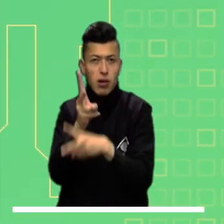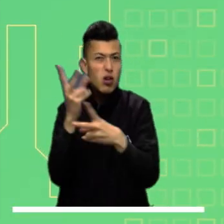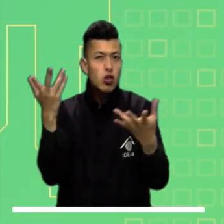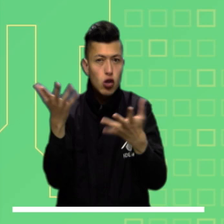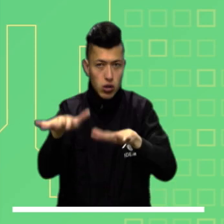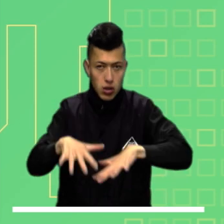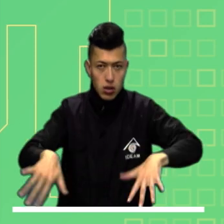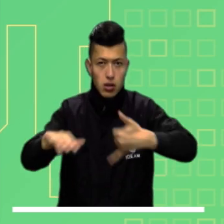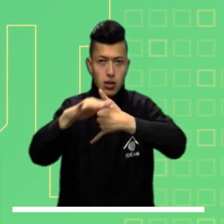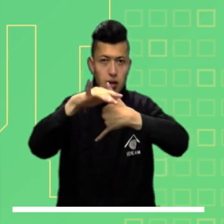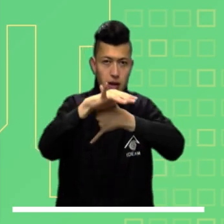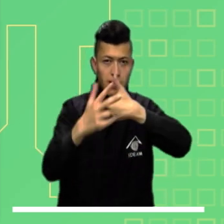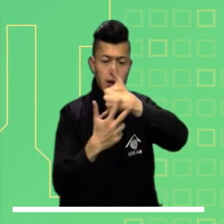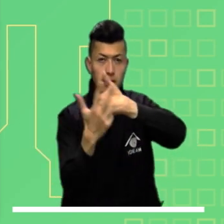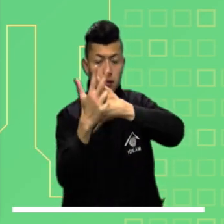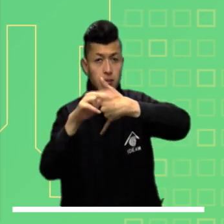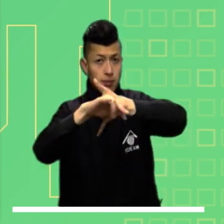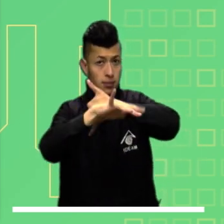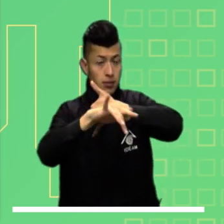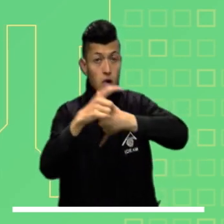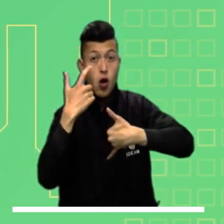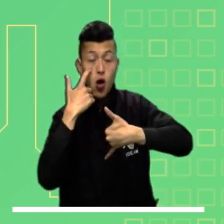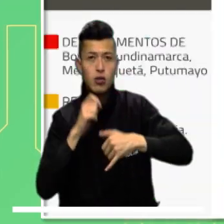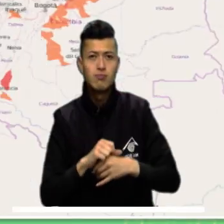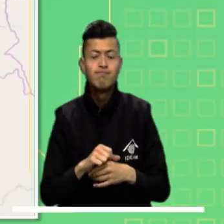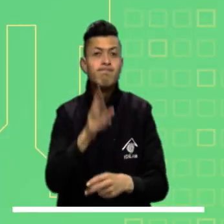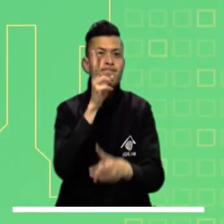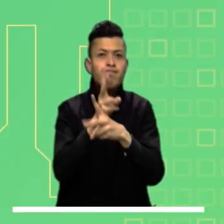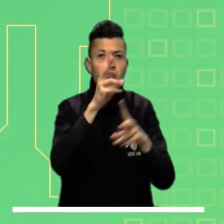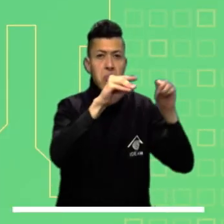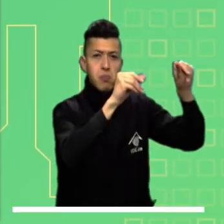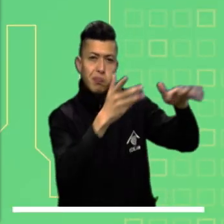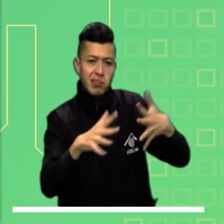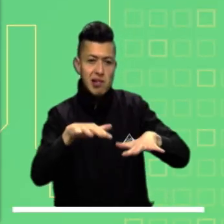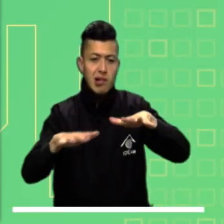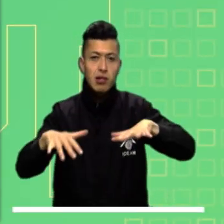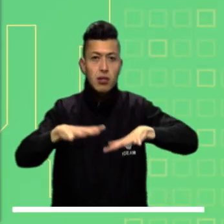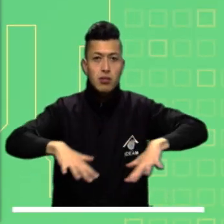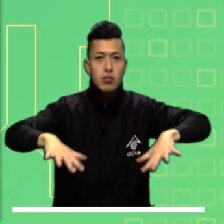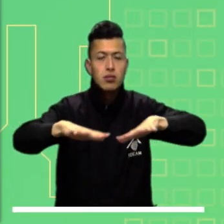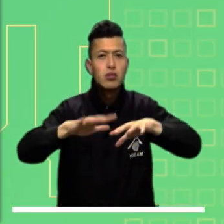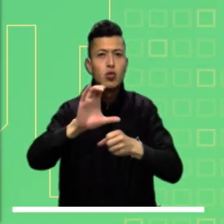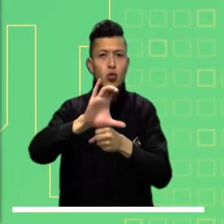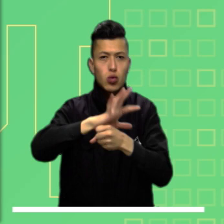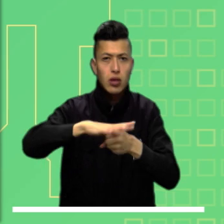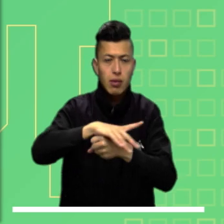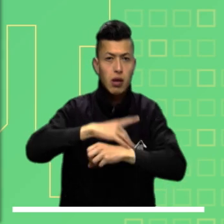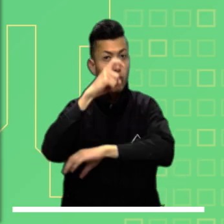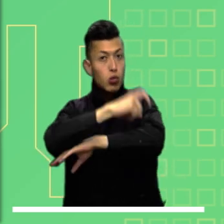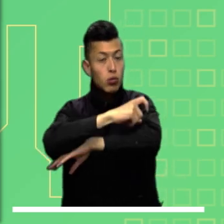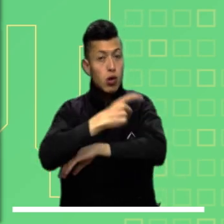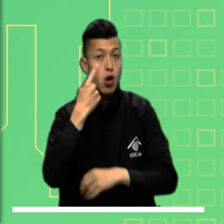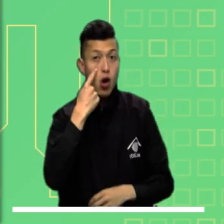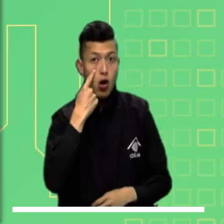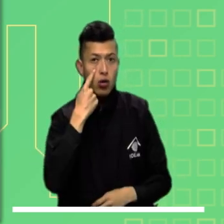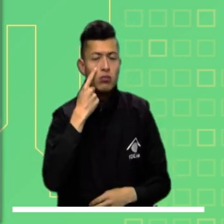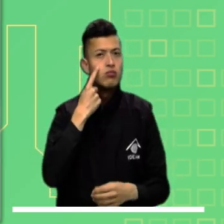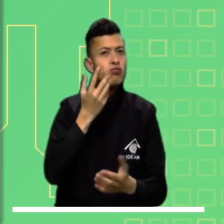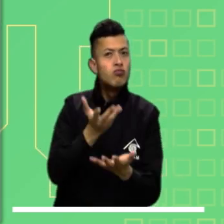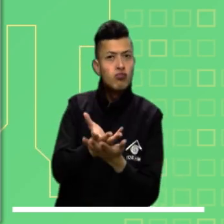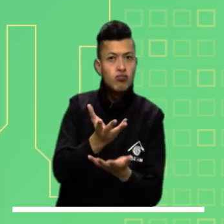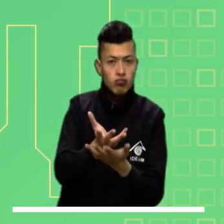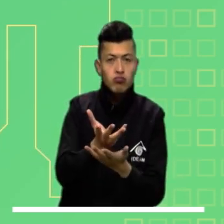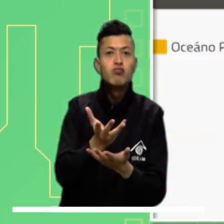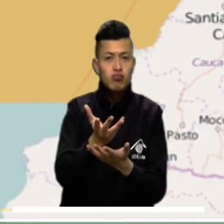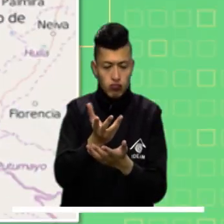alerta de incendios en bosques y cultivos de las regiones Caribe, Andina y Pacífica. En amenaza por deslizamientos de tierra se encuentran varios